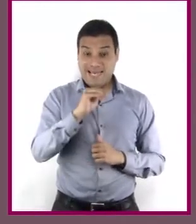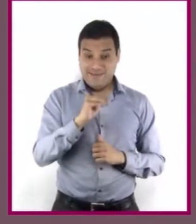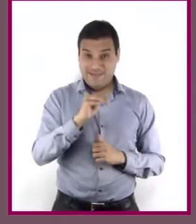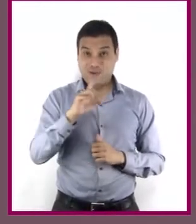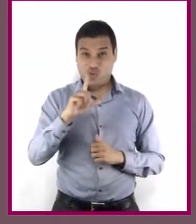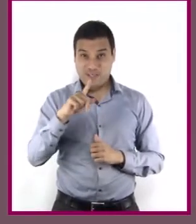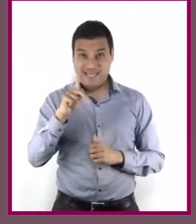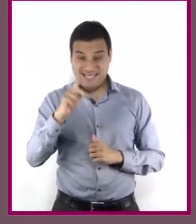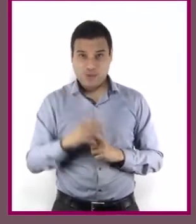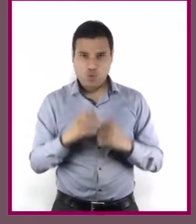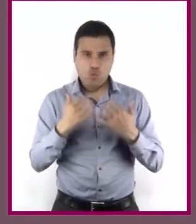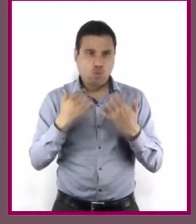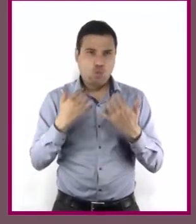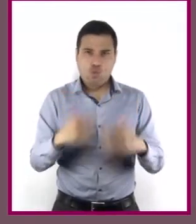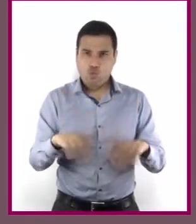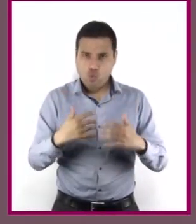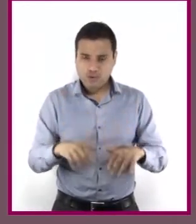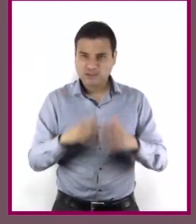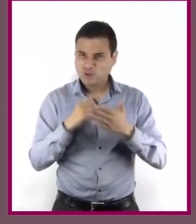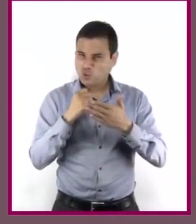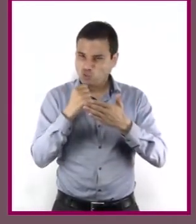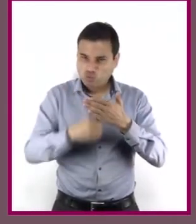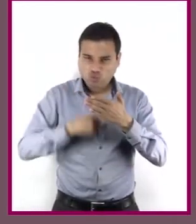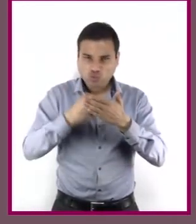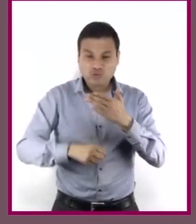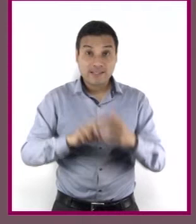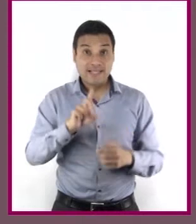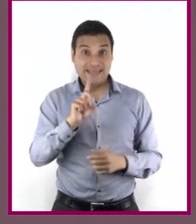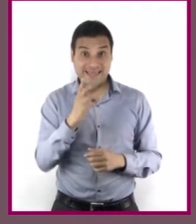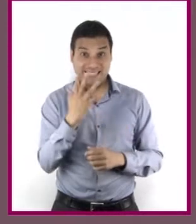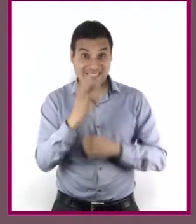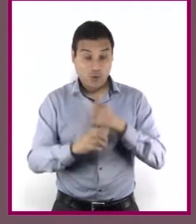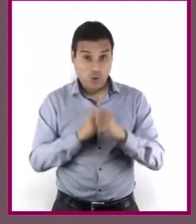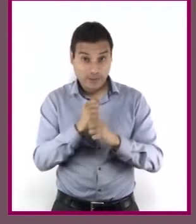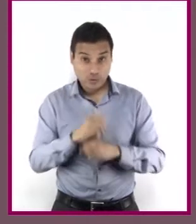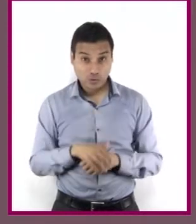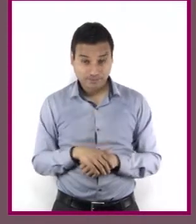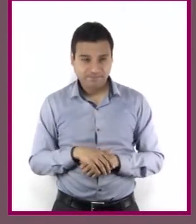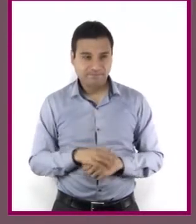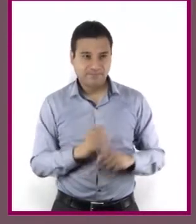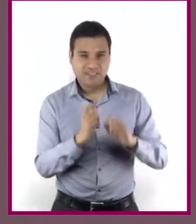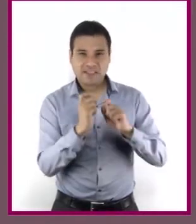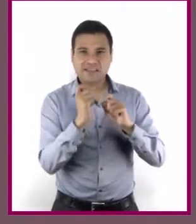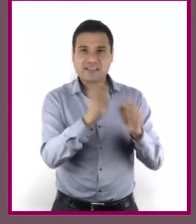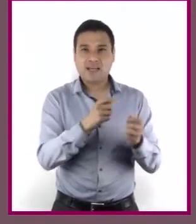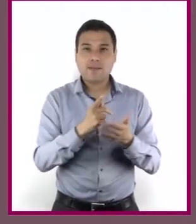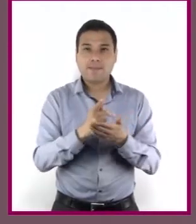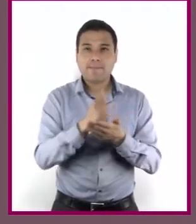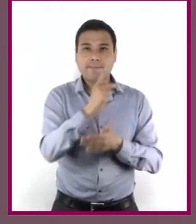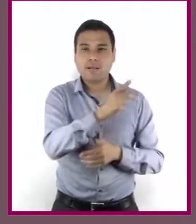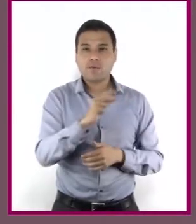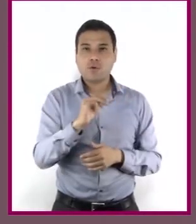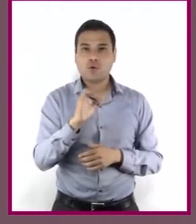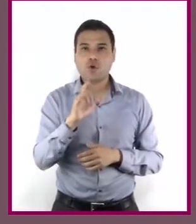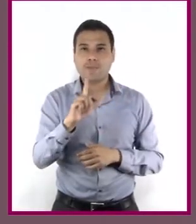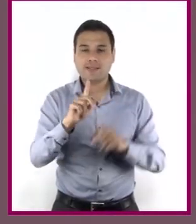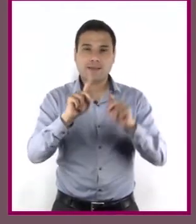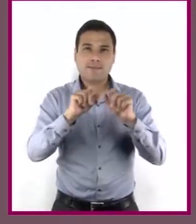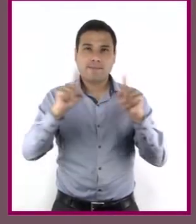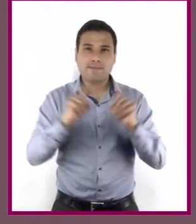no discriminación y con tan solo 35 años de edad, recibió el Premio Nobel de la Paz